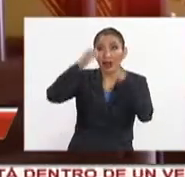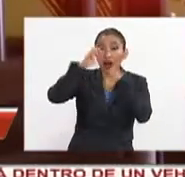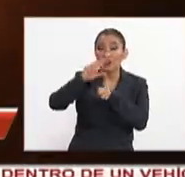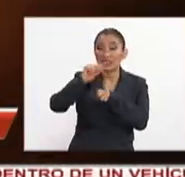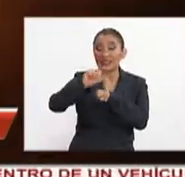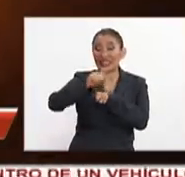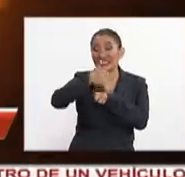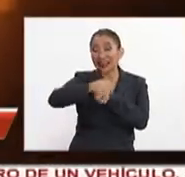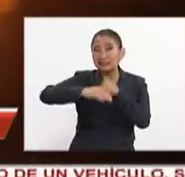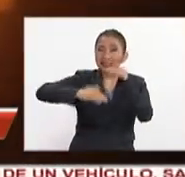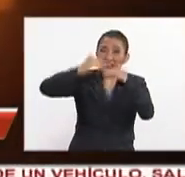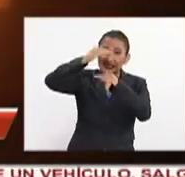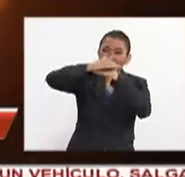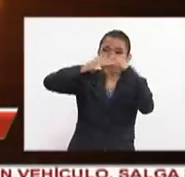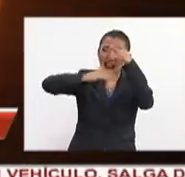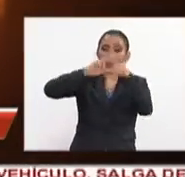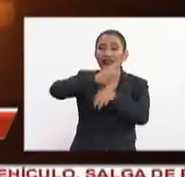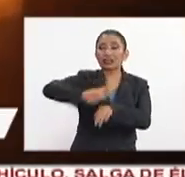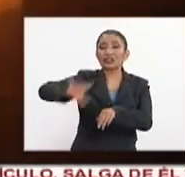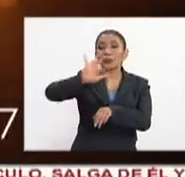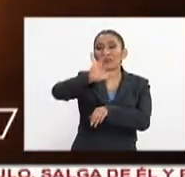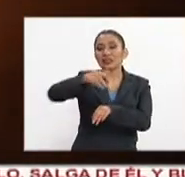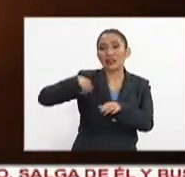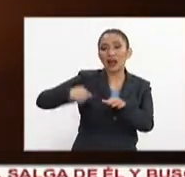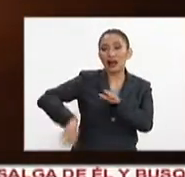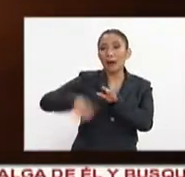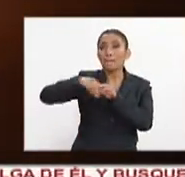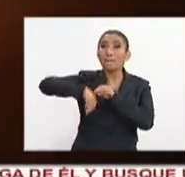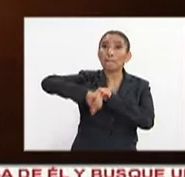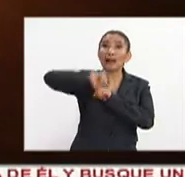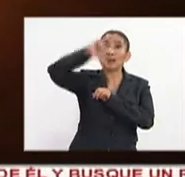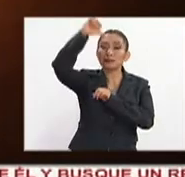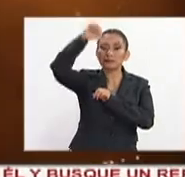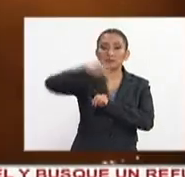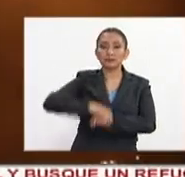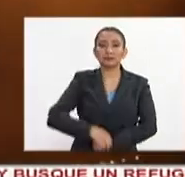de 86 pisos y 352 metros de altura.